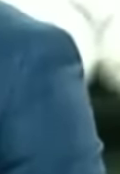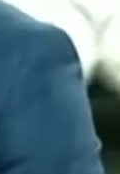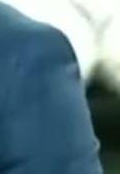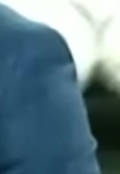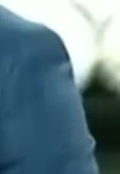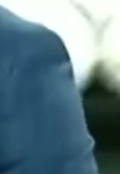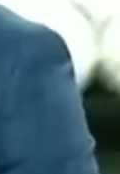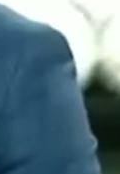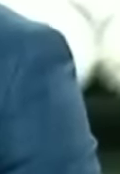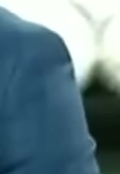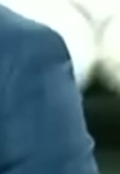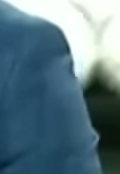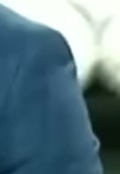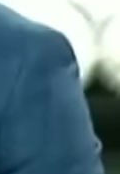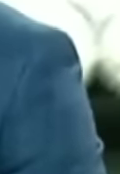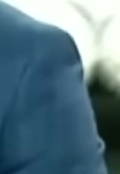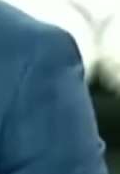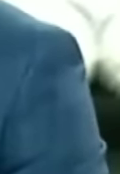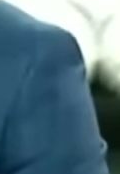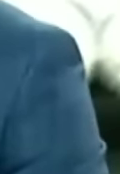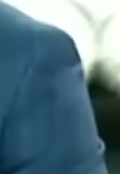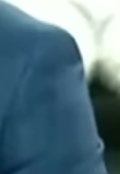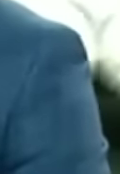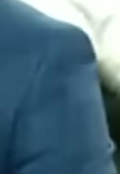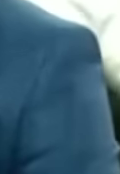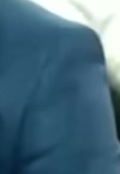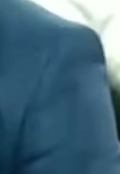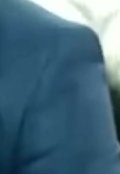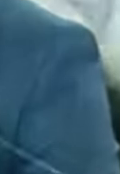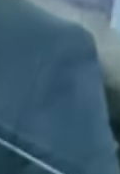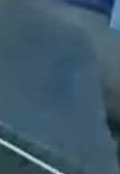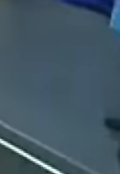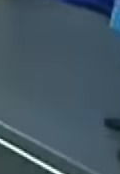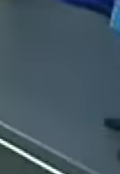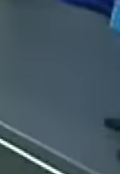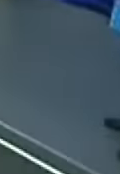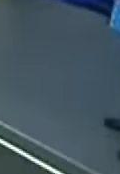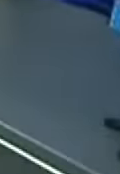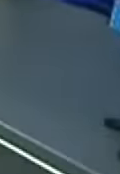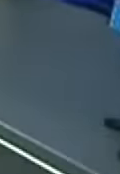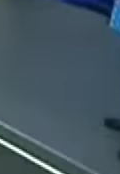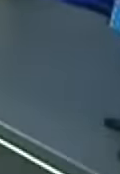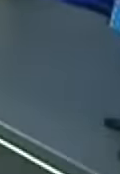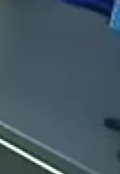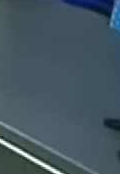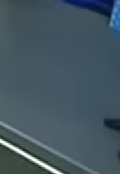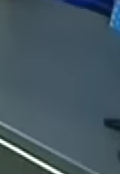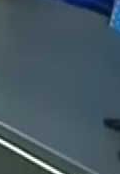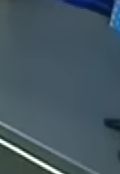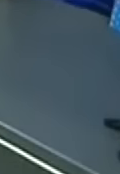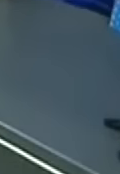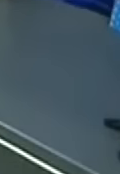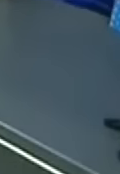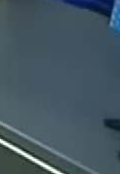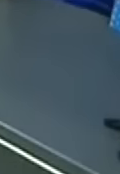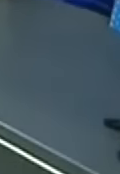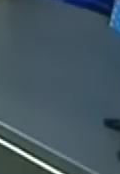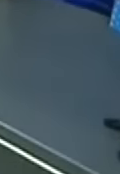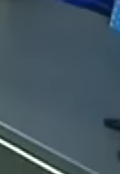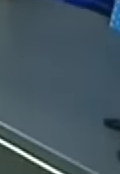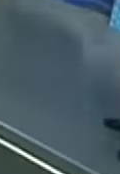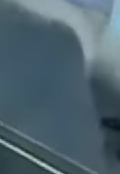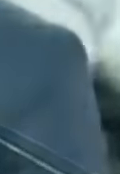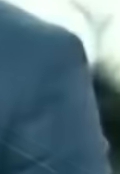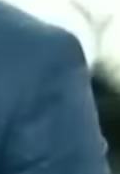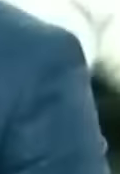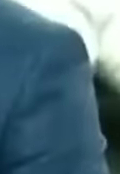proyecto además lo aceleró el hecho de que estamos en el bicentenario de la Batalla Naval del Lago. Es un proyecto pensado para hacer un museo naval a cielo